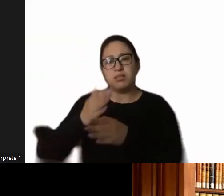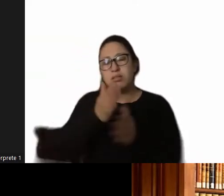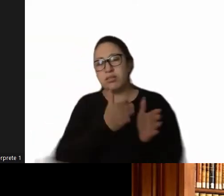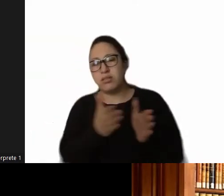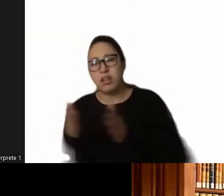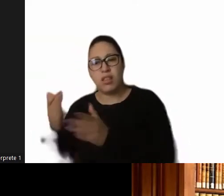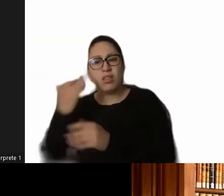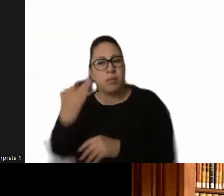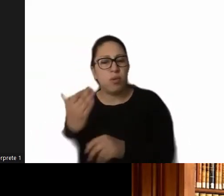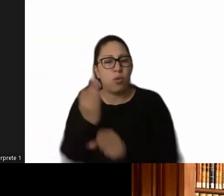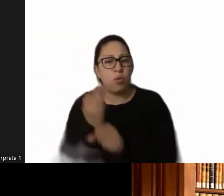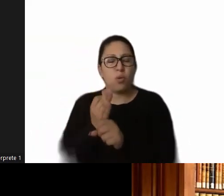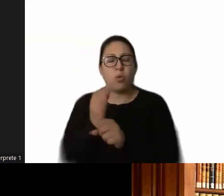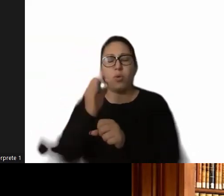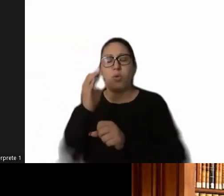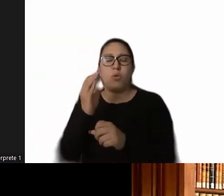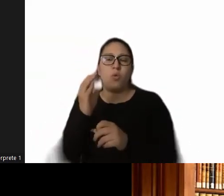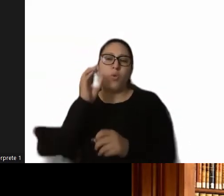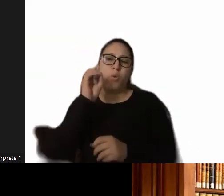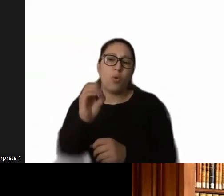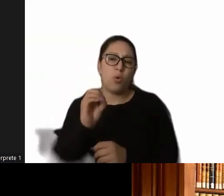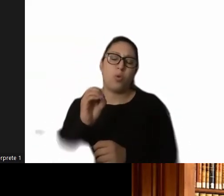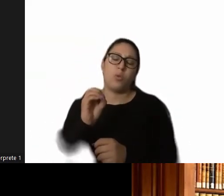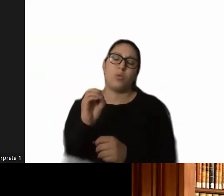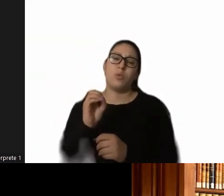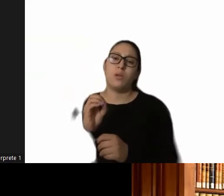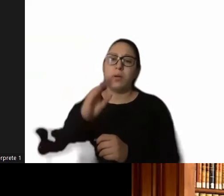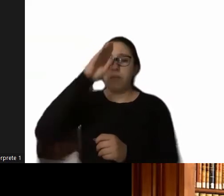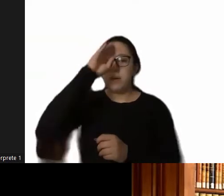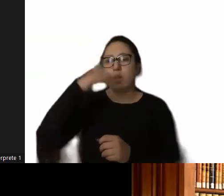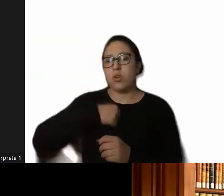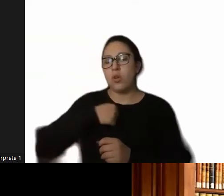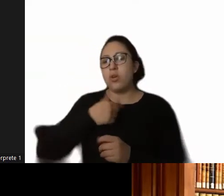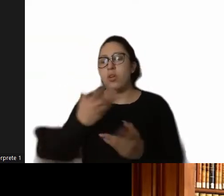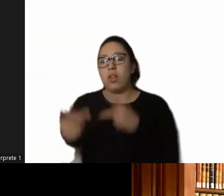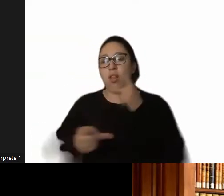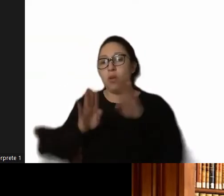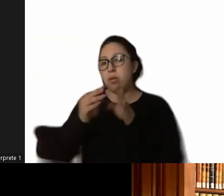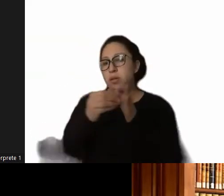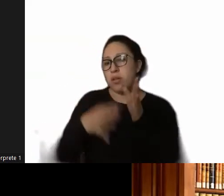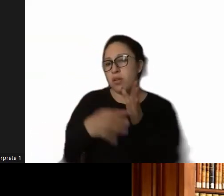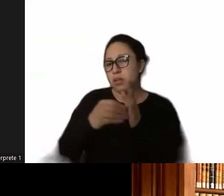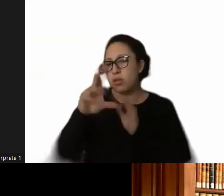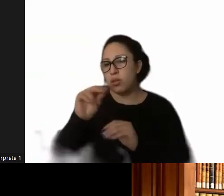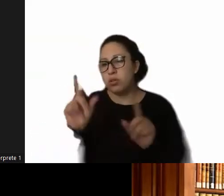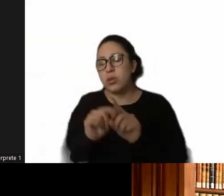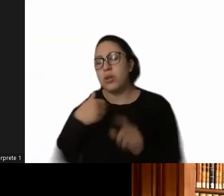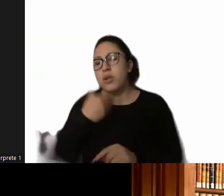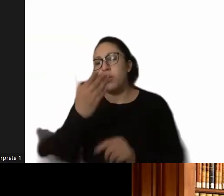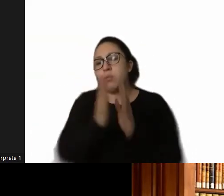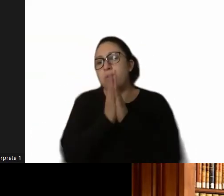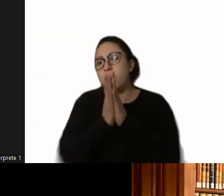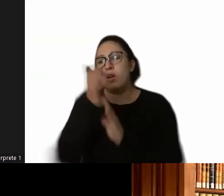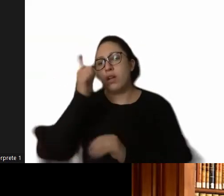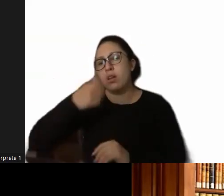queriendo darle largas, pero creo que sí tendríamos que poner atención en los documentos que